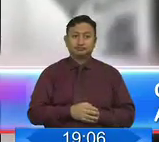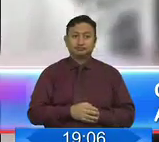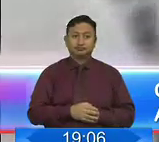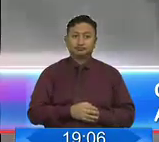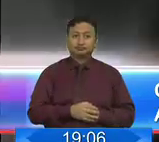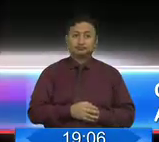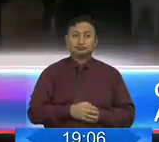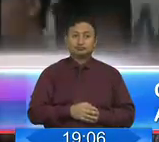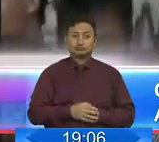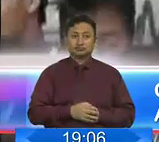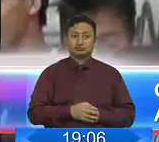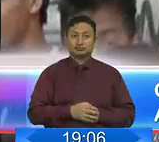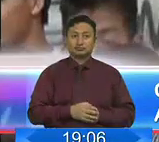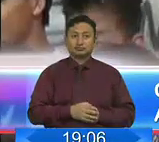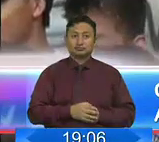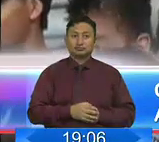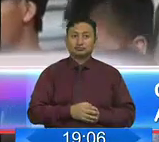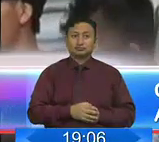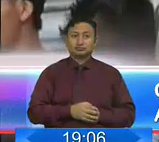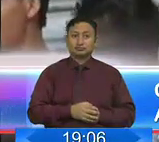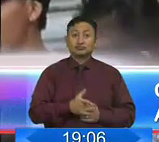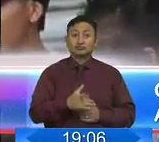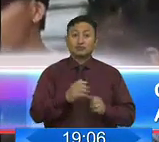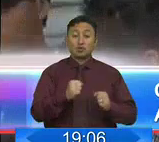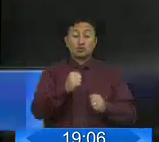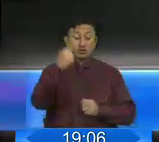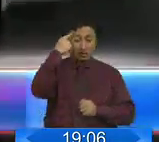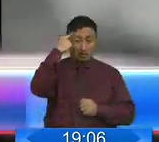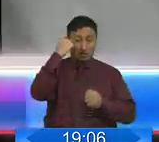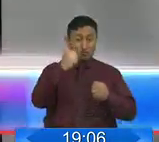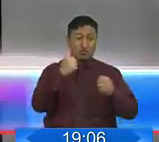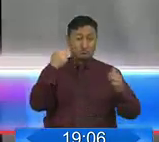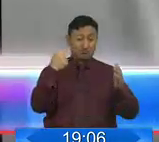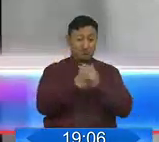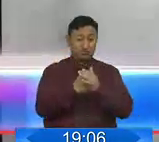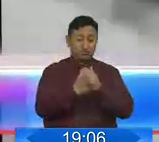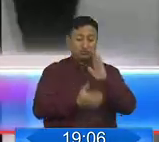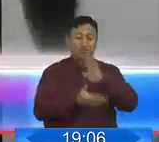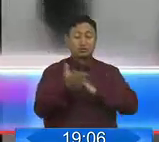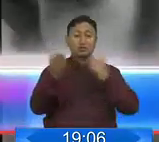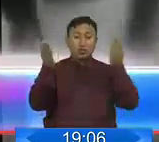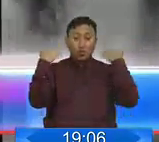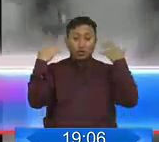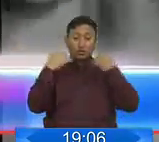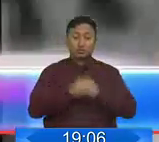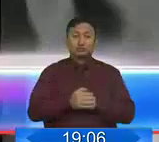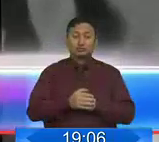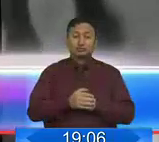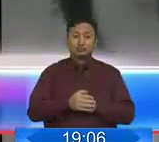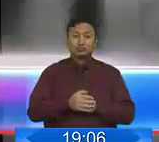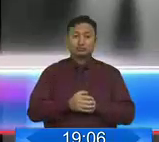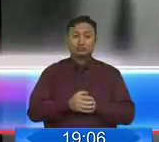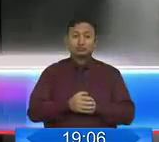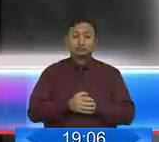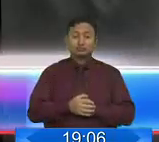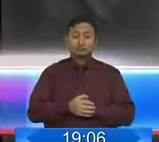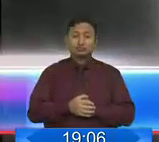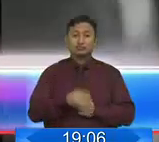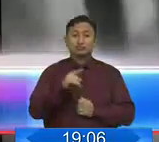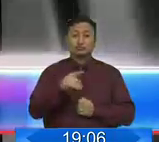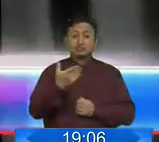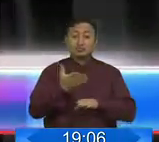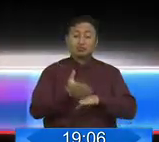la gente para allá. Tiene un trauma cráneo encefálico, fue trasladado a Guayaquil, al hospital de Guayaquil. Estaban